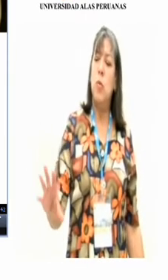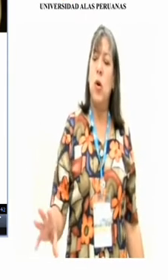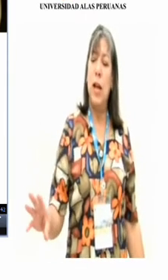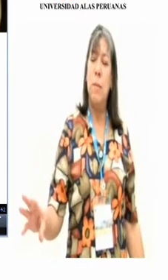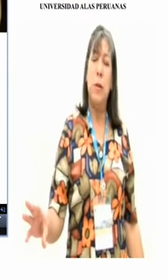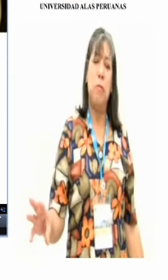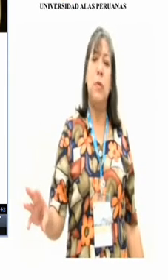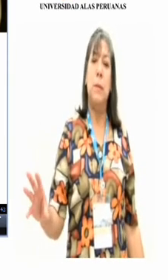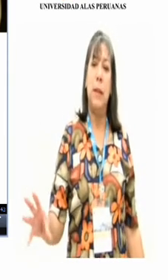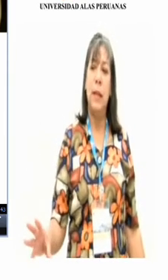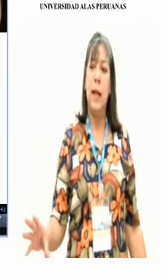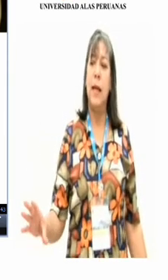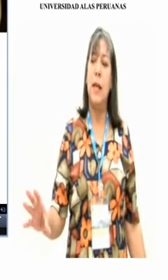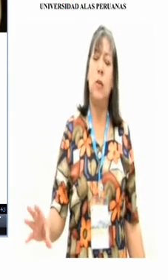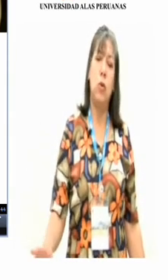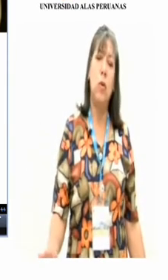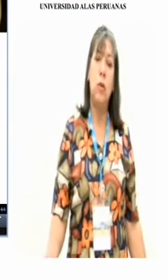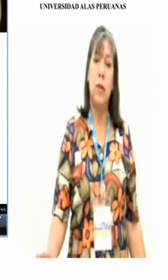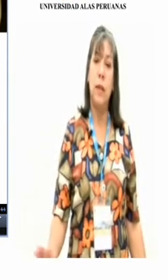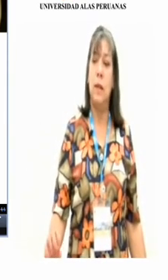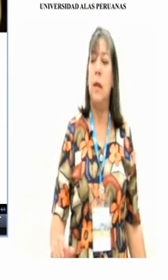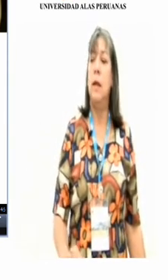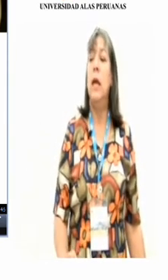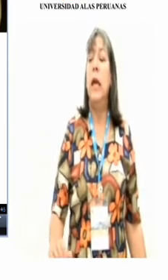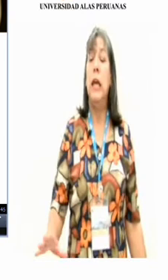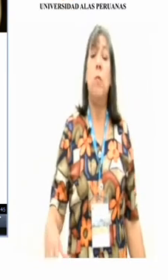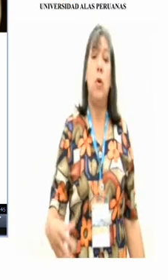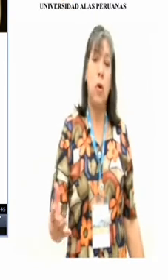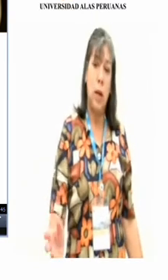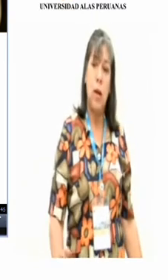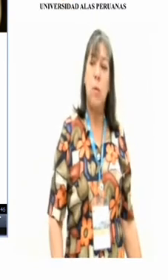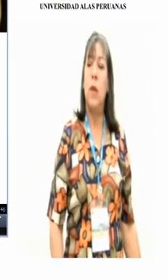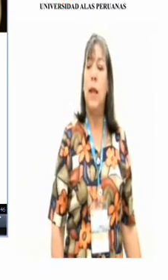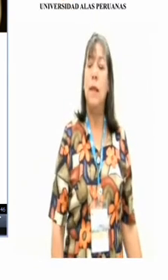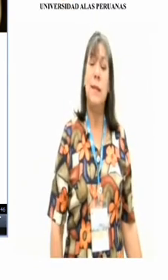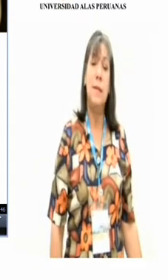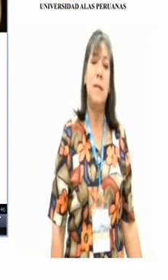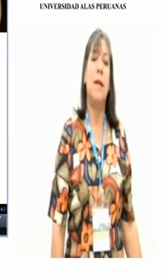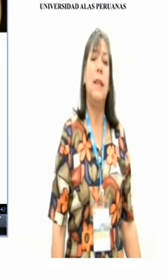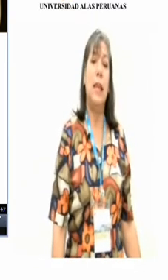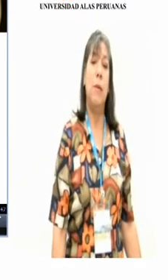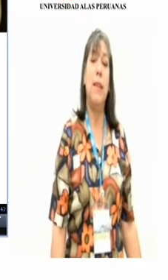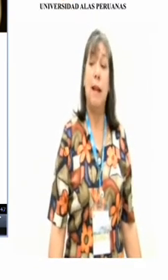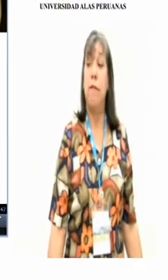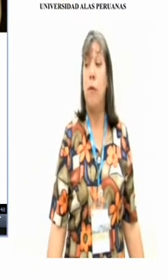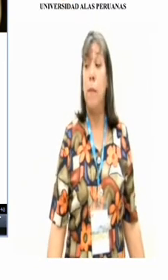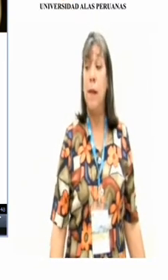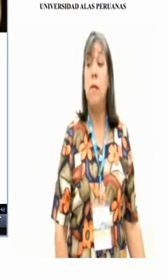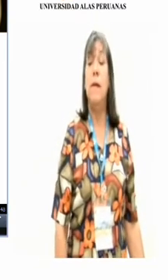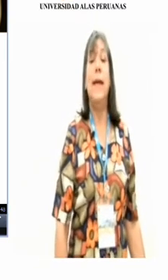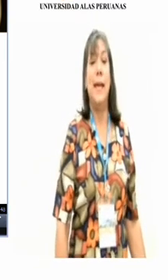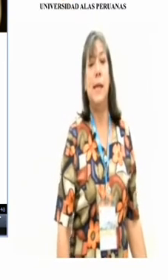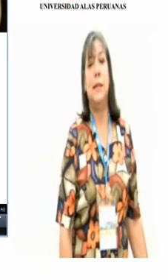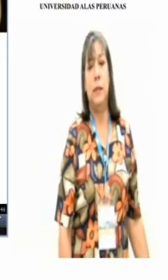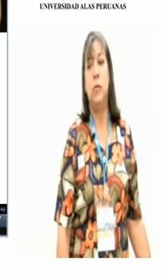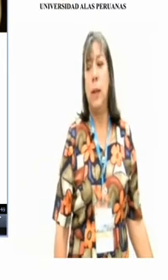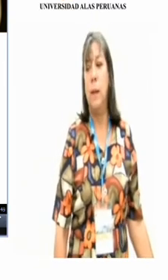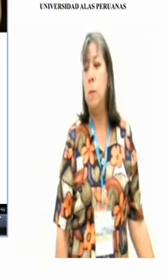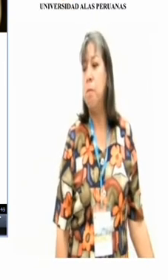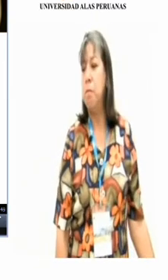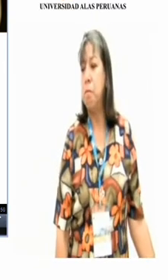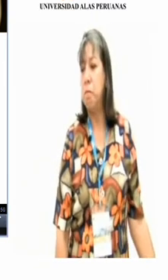creo que estos son como los elementos fundamentales que todo docente involucrado en la modalidad a distancia debe estar formado